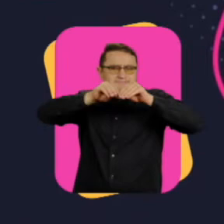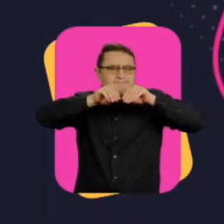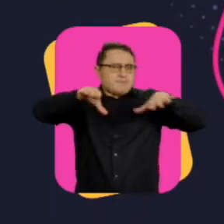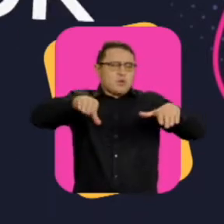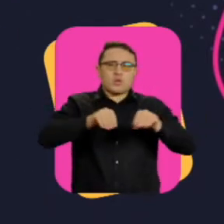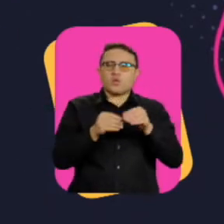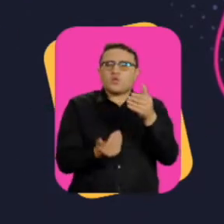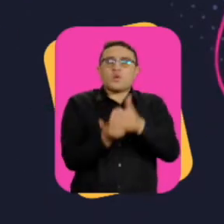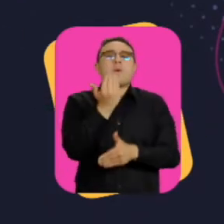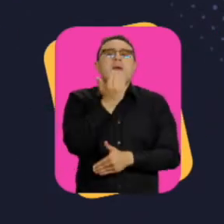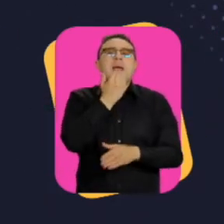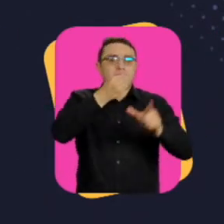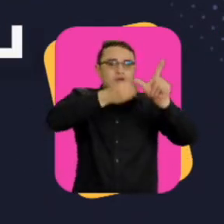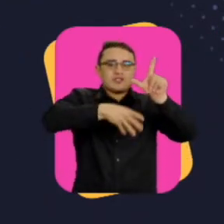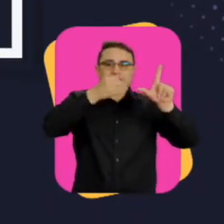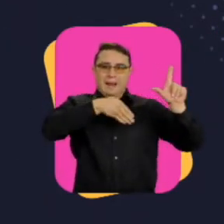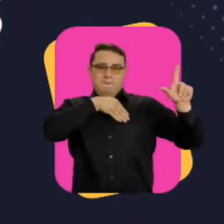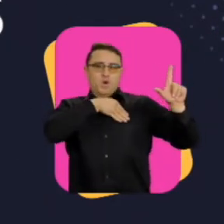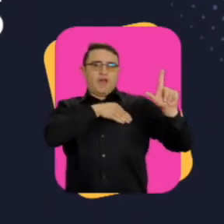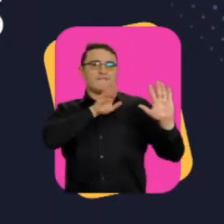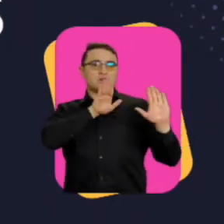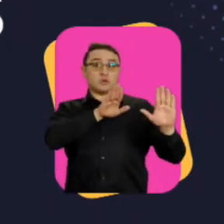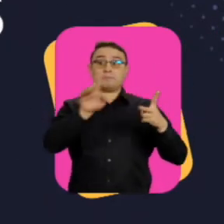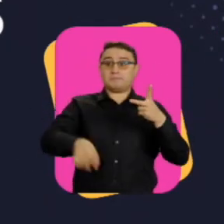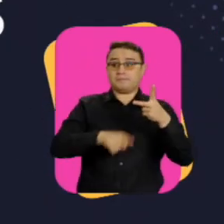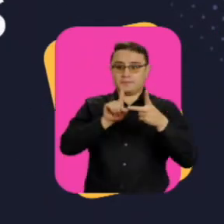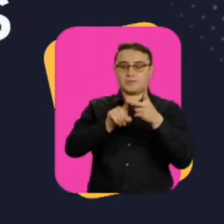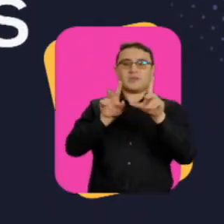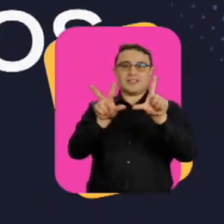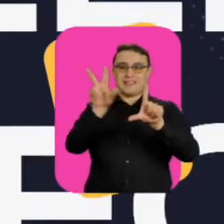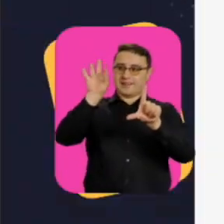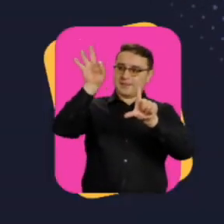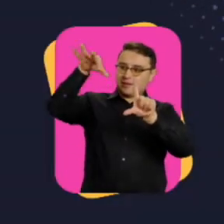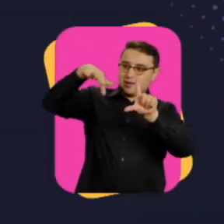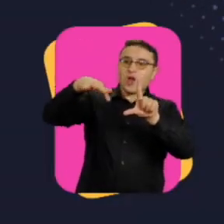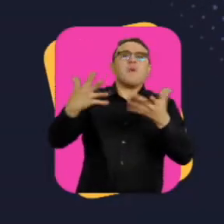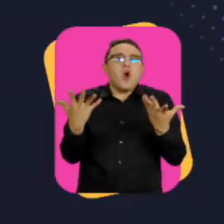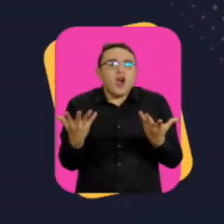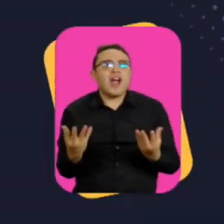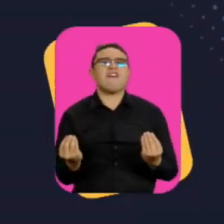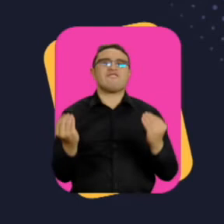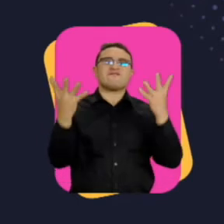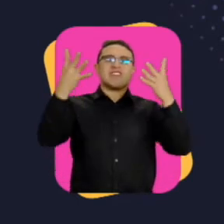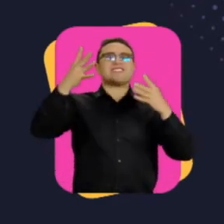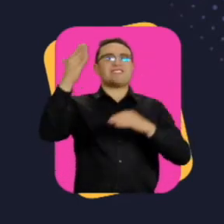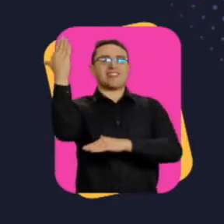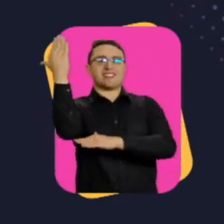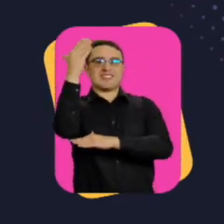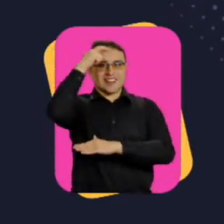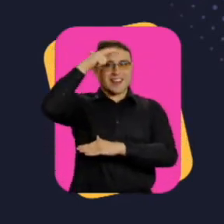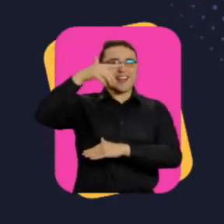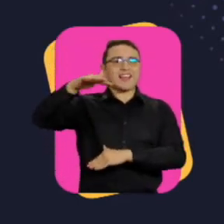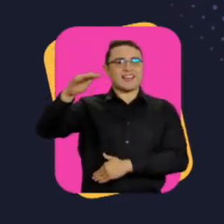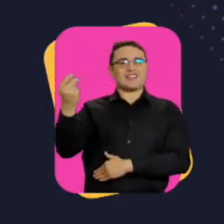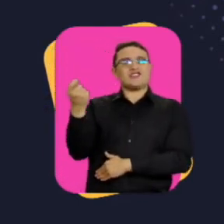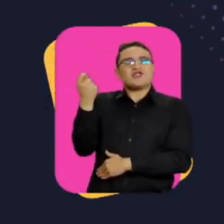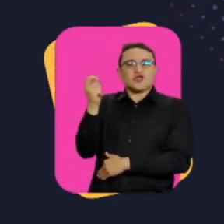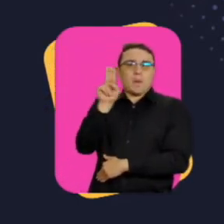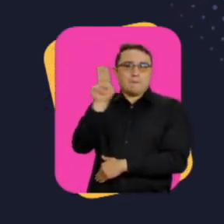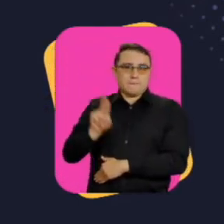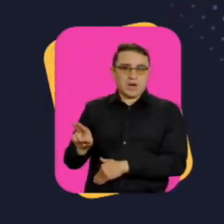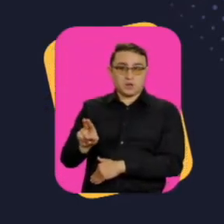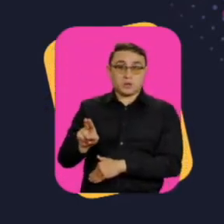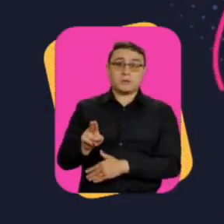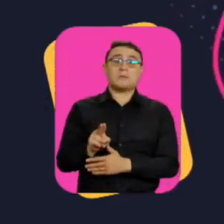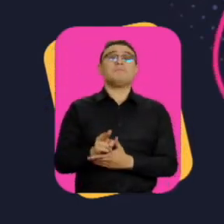la serie Libertador y el semillero de proyectos en el marco del Festival de Cine de Cartagena en el mes de marzo. Con